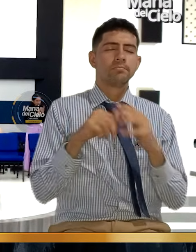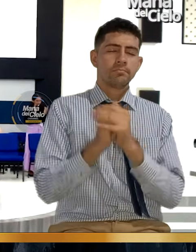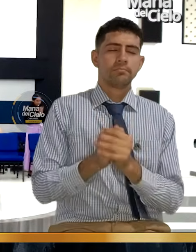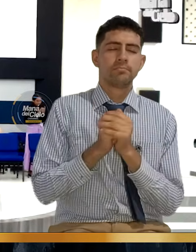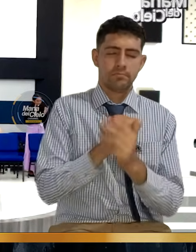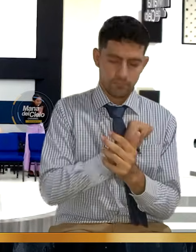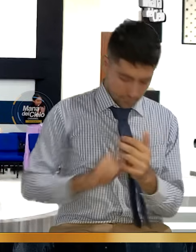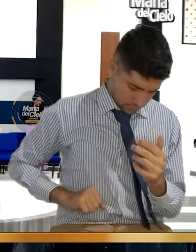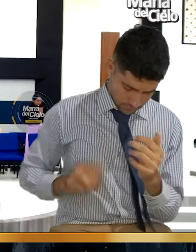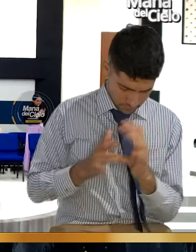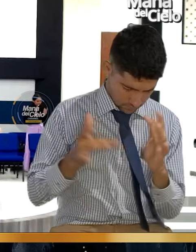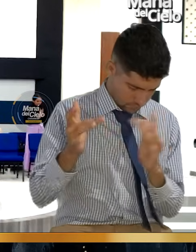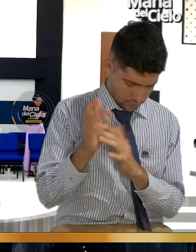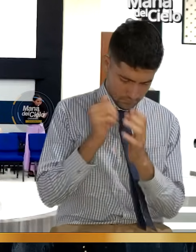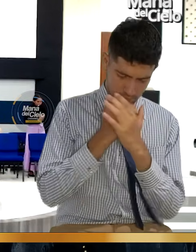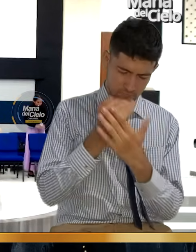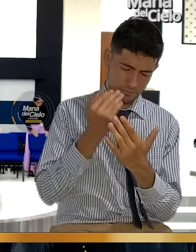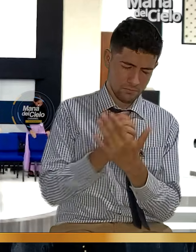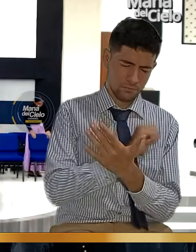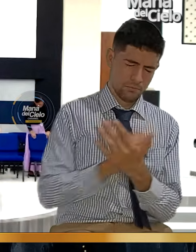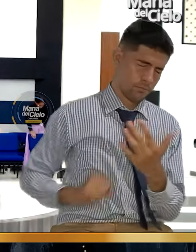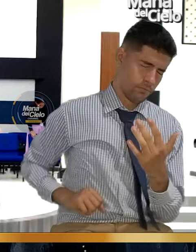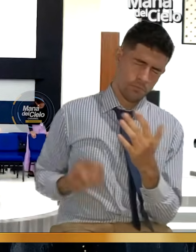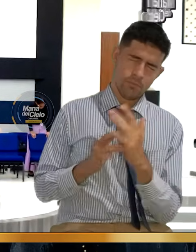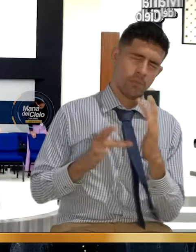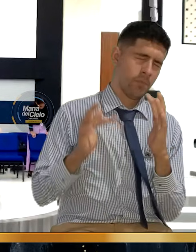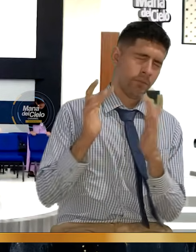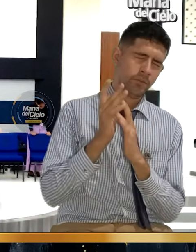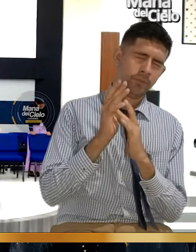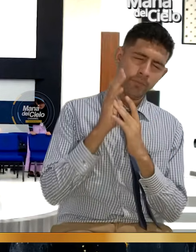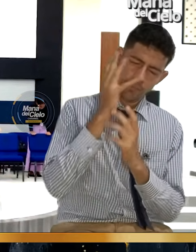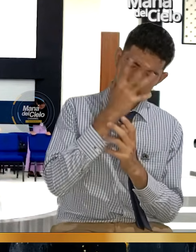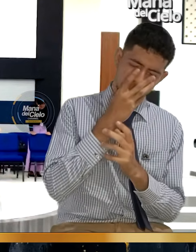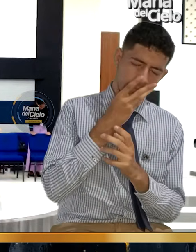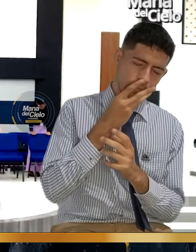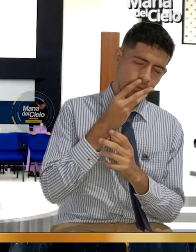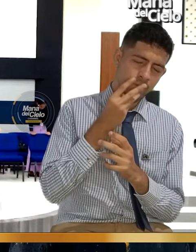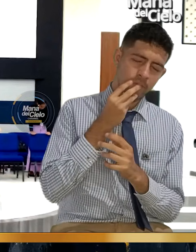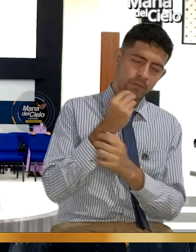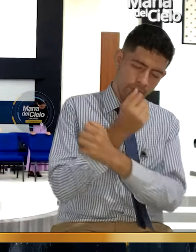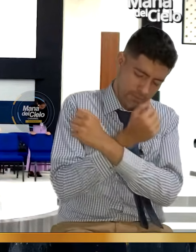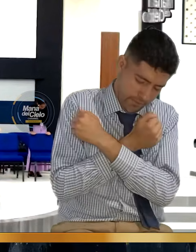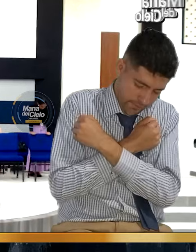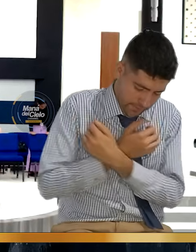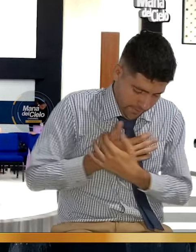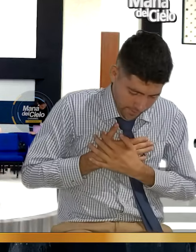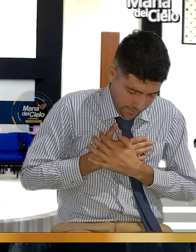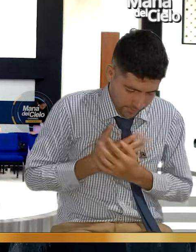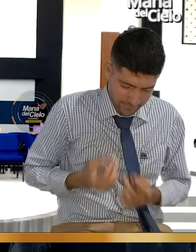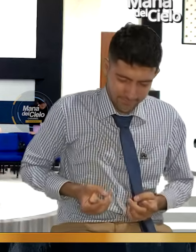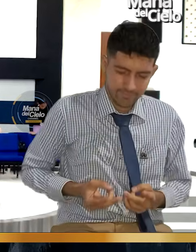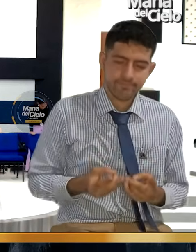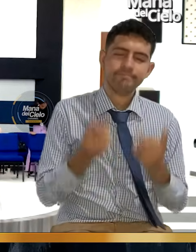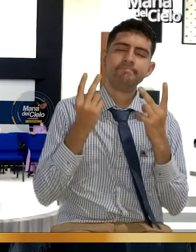palabra. Aleluya, que seamos instruidos en la palabra. Amén, que escudriñemos la Biblia, que la